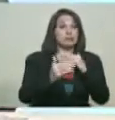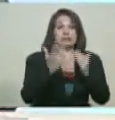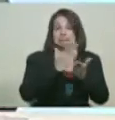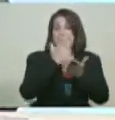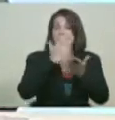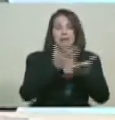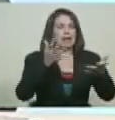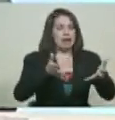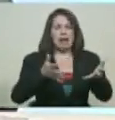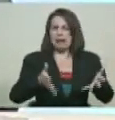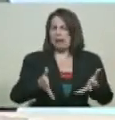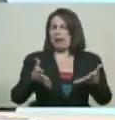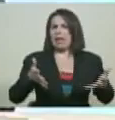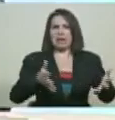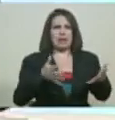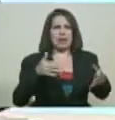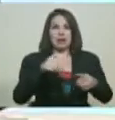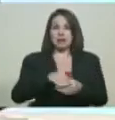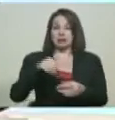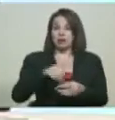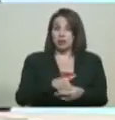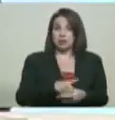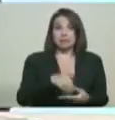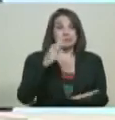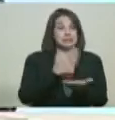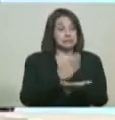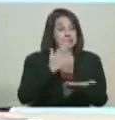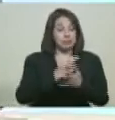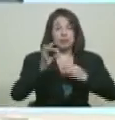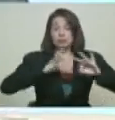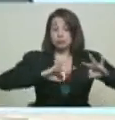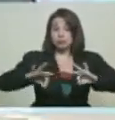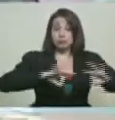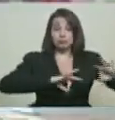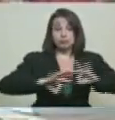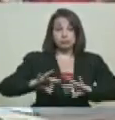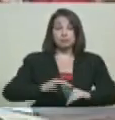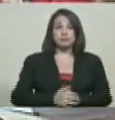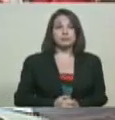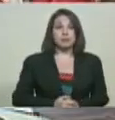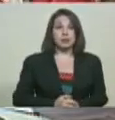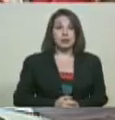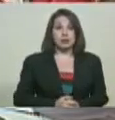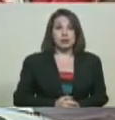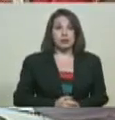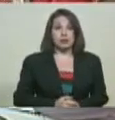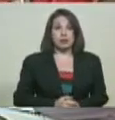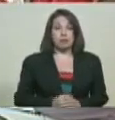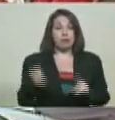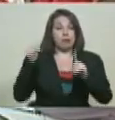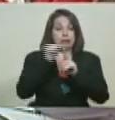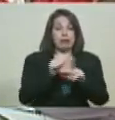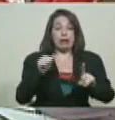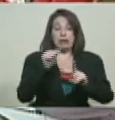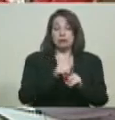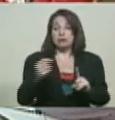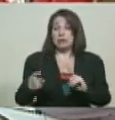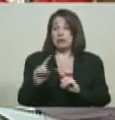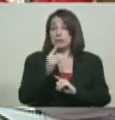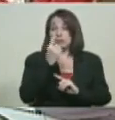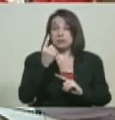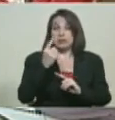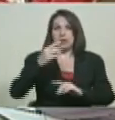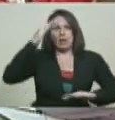electoral y prepararnos siempre para lo electoral es como que la forma de lucha principal fuera la